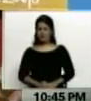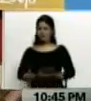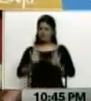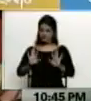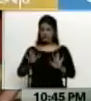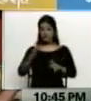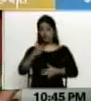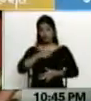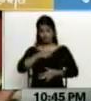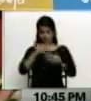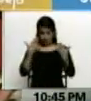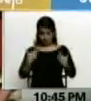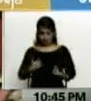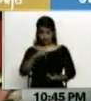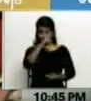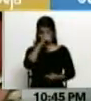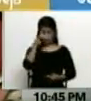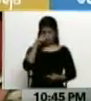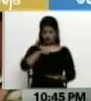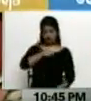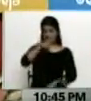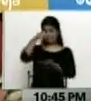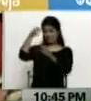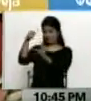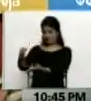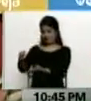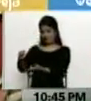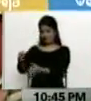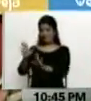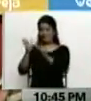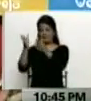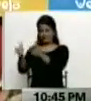allá yo le voy a dar esto a